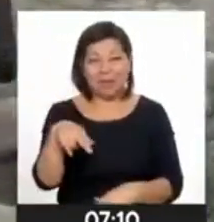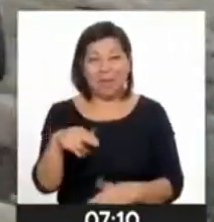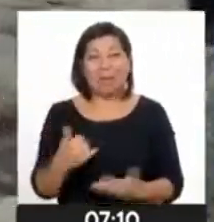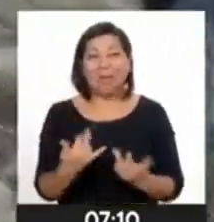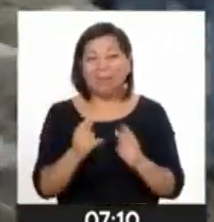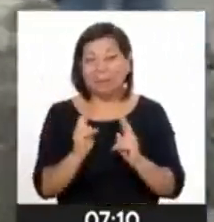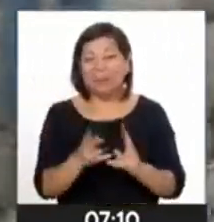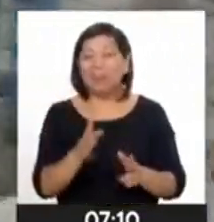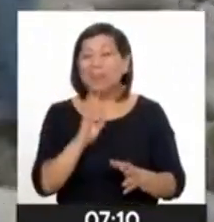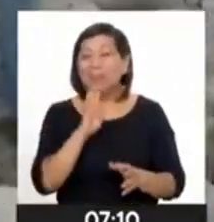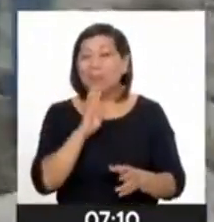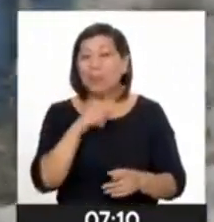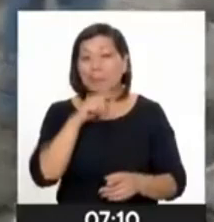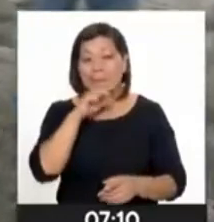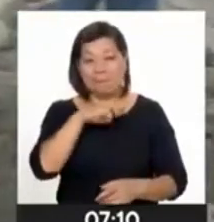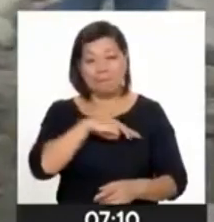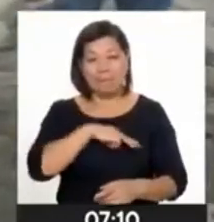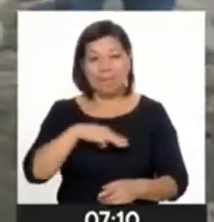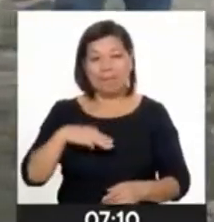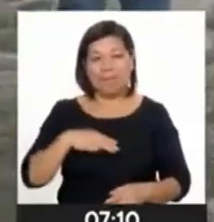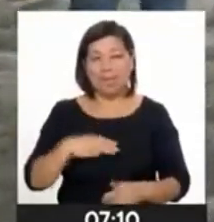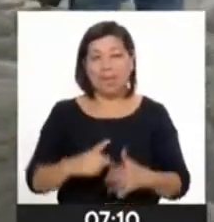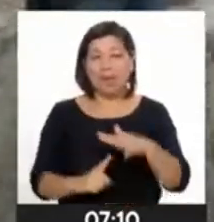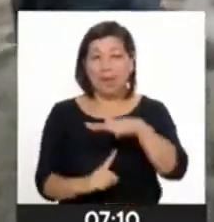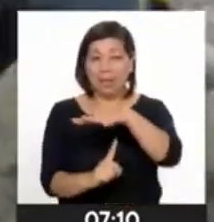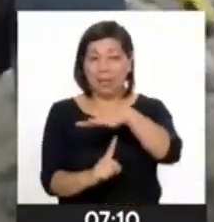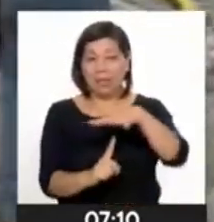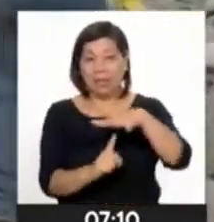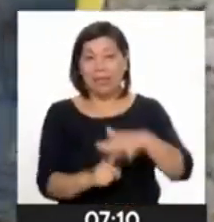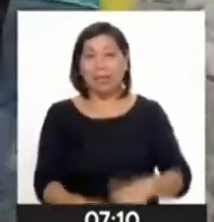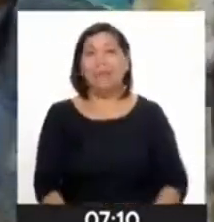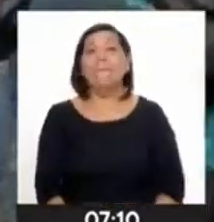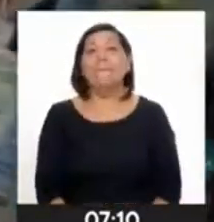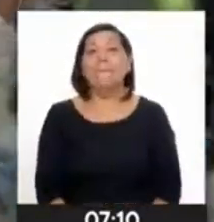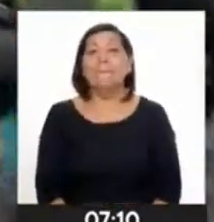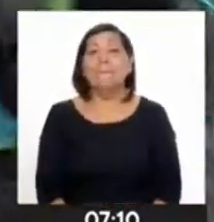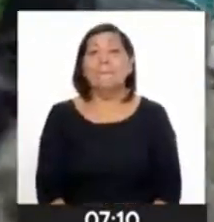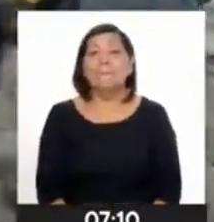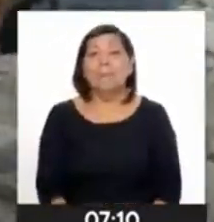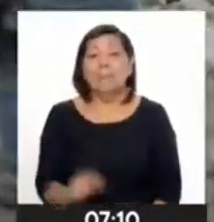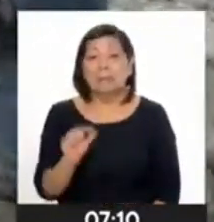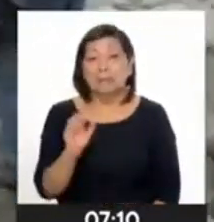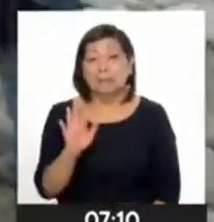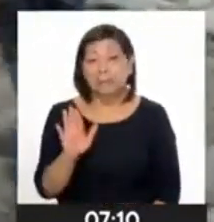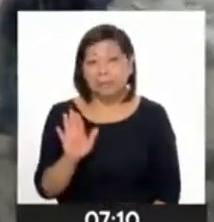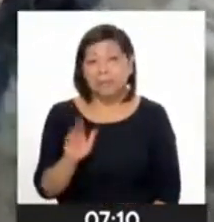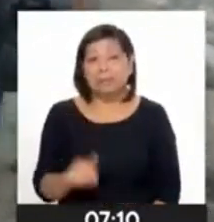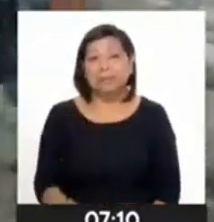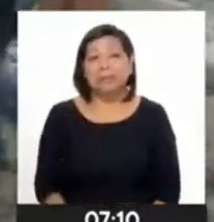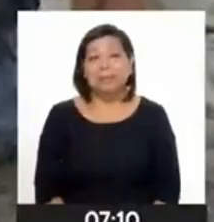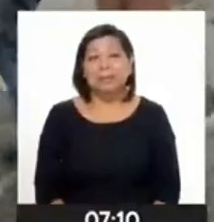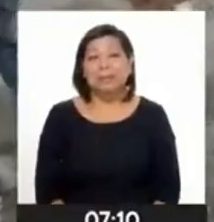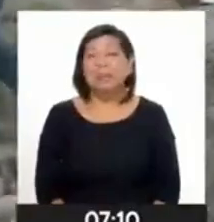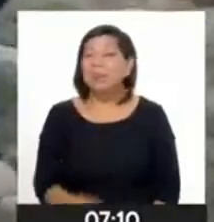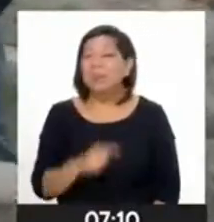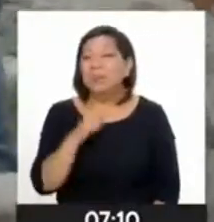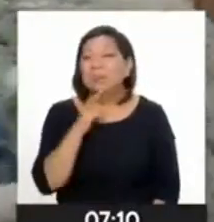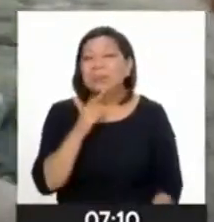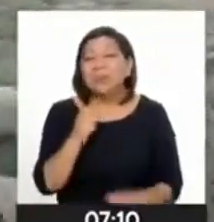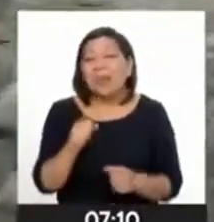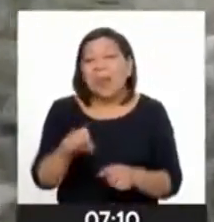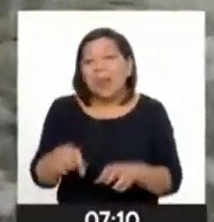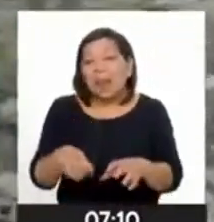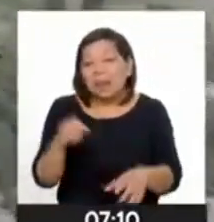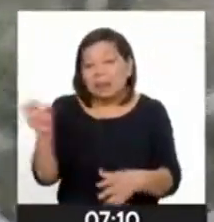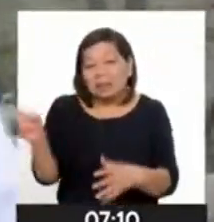Lima. Vamos a conversar con la ministra del Ambiente. Hacemos un pequeño alto en su faena de limpieza,